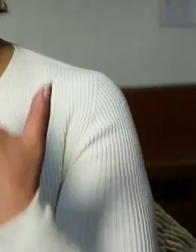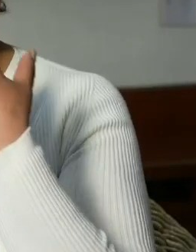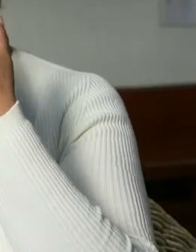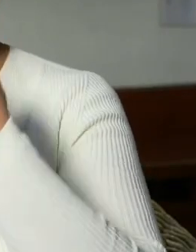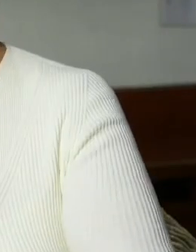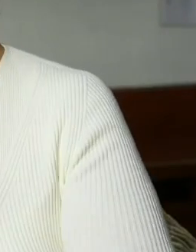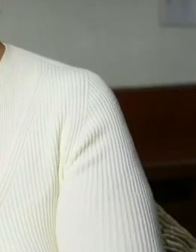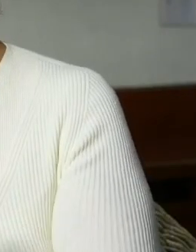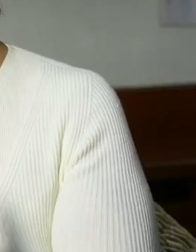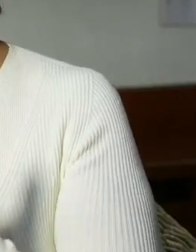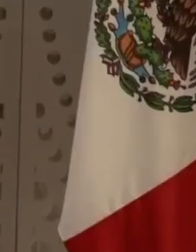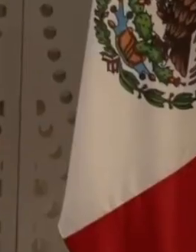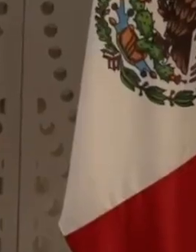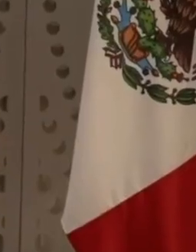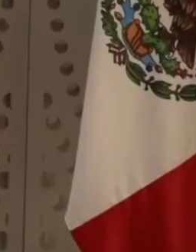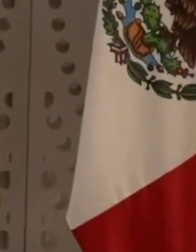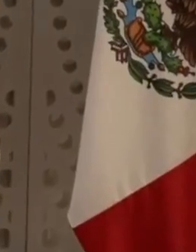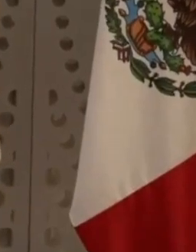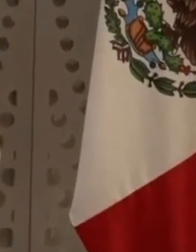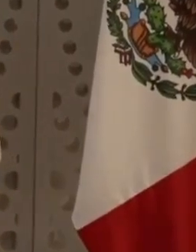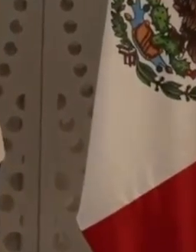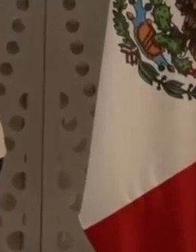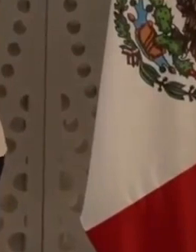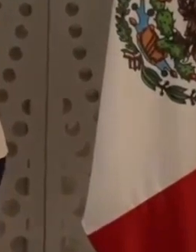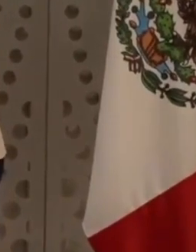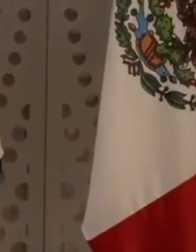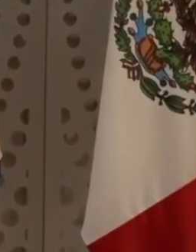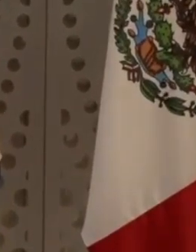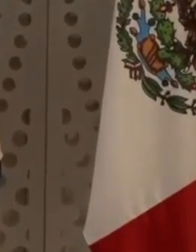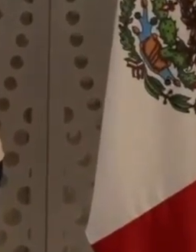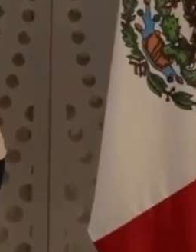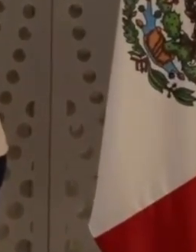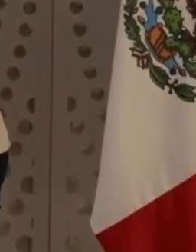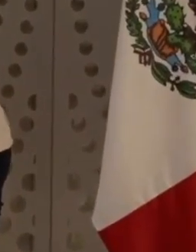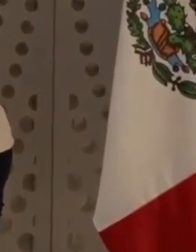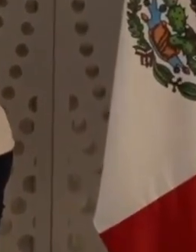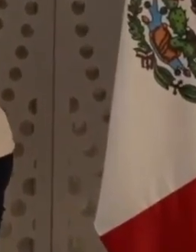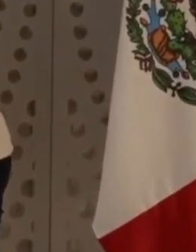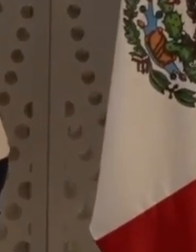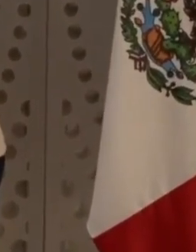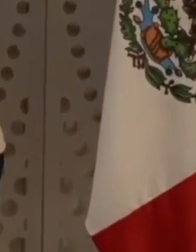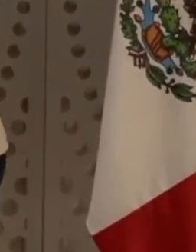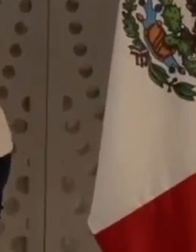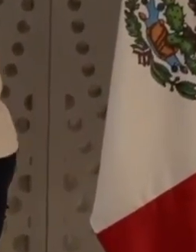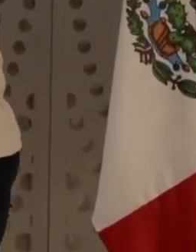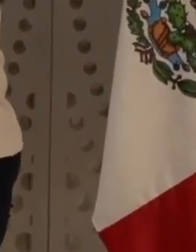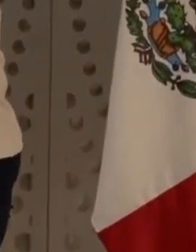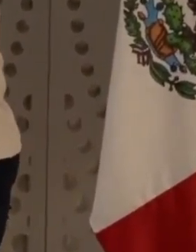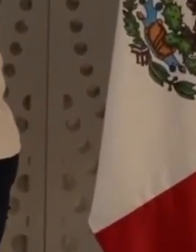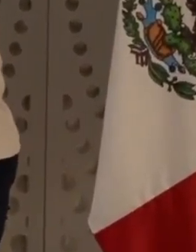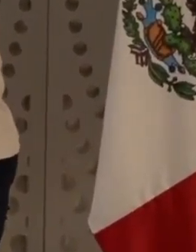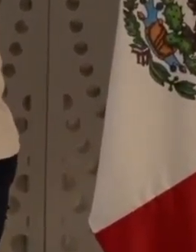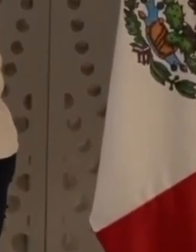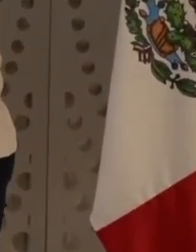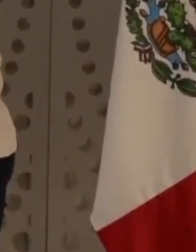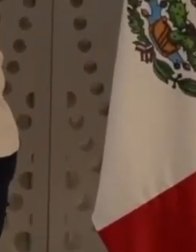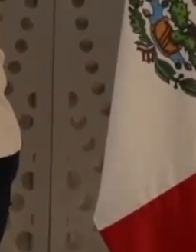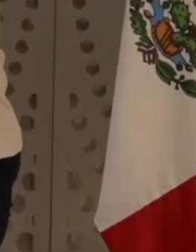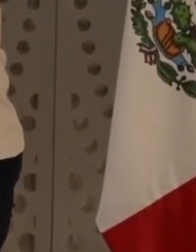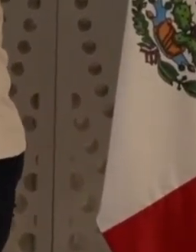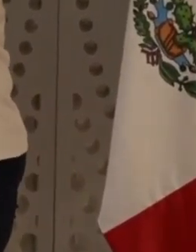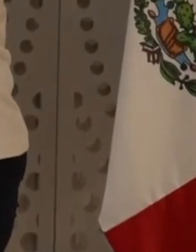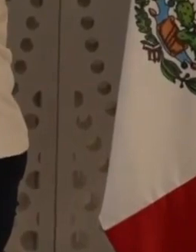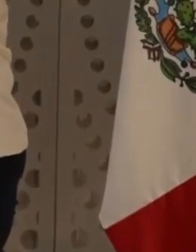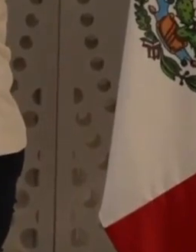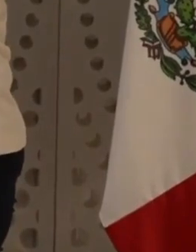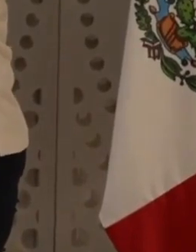ver cuando arriamos la bandera, o sea, te sientes de